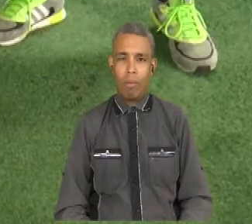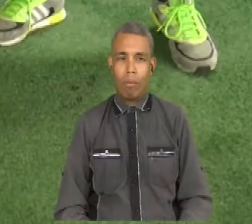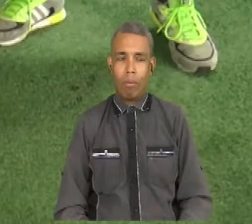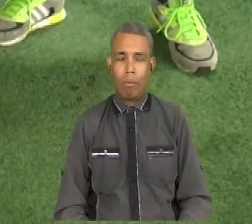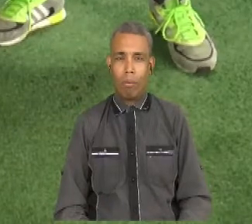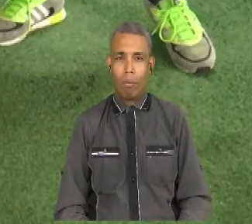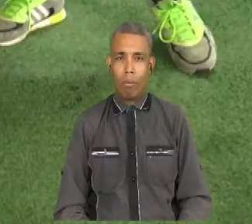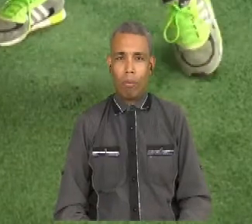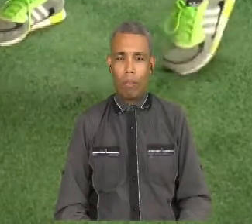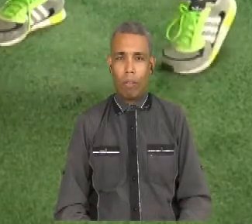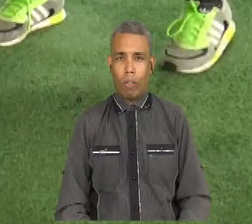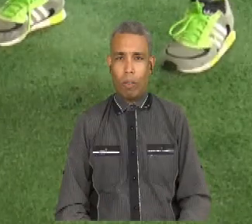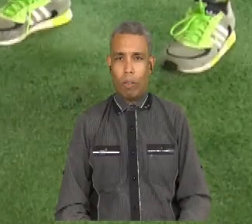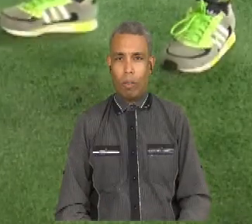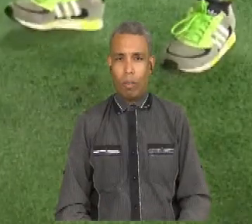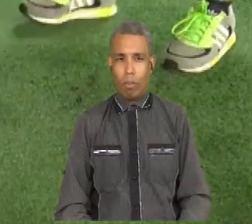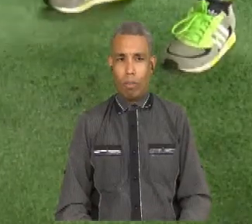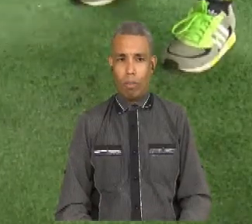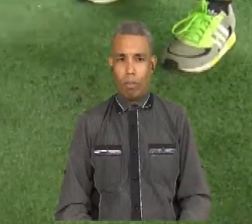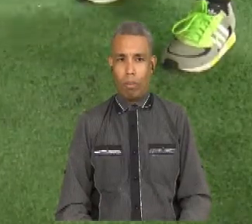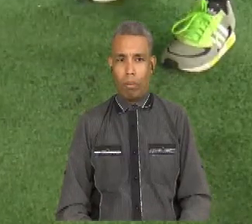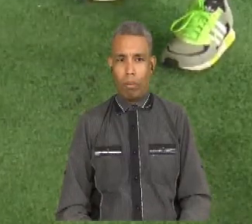trabajar nuestros hombros y la parte de core.